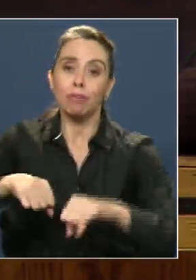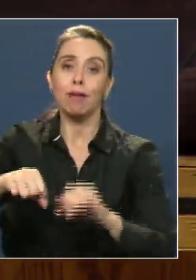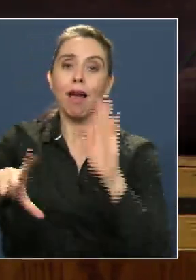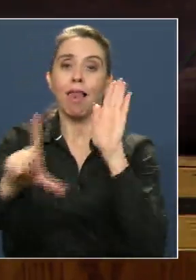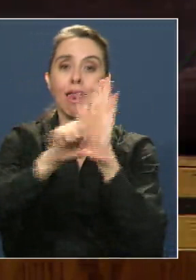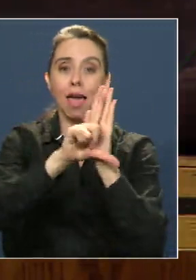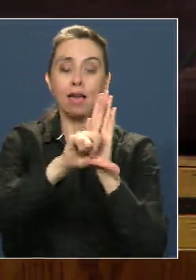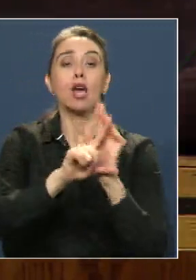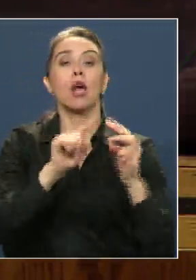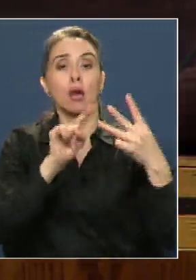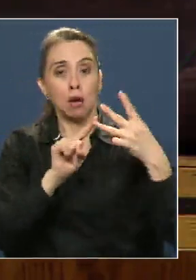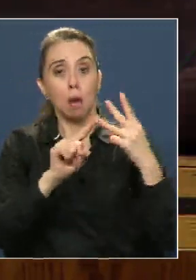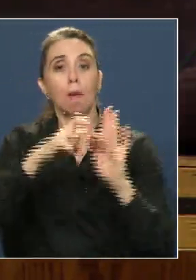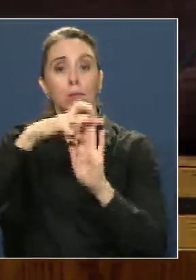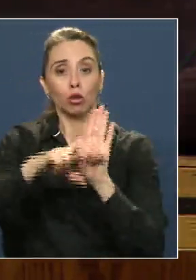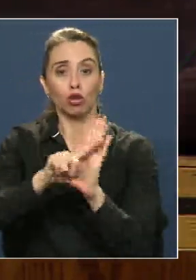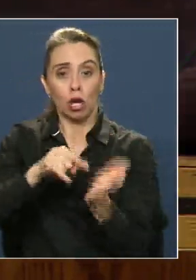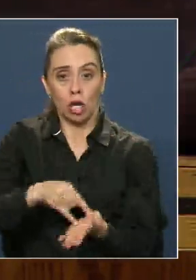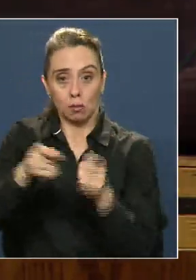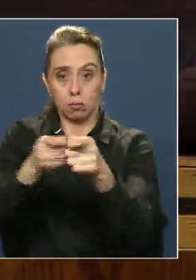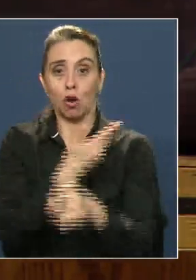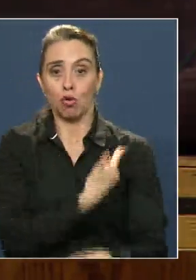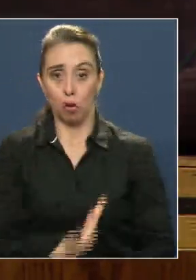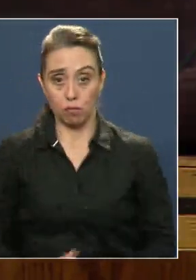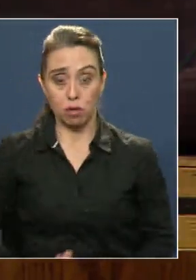a presentar también un proyecto para